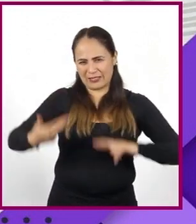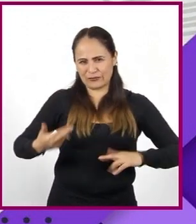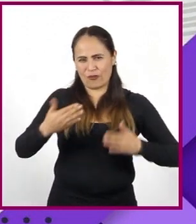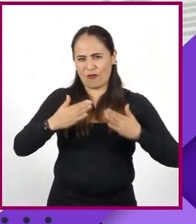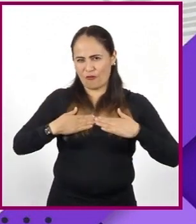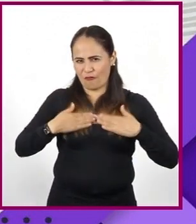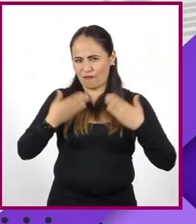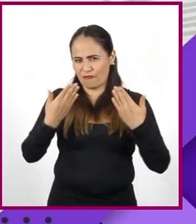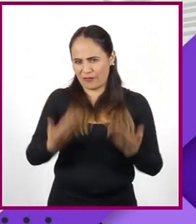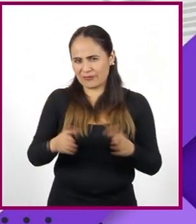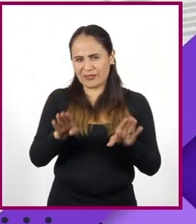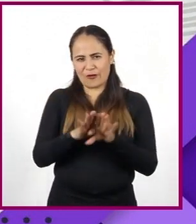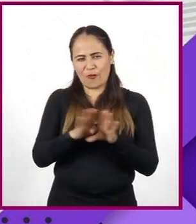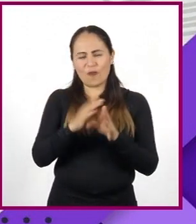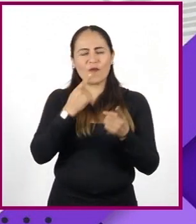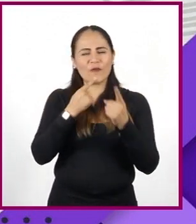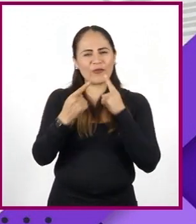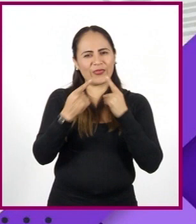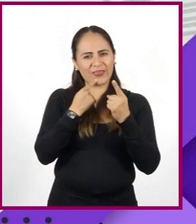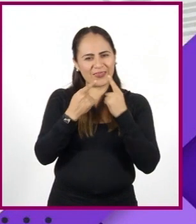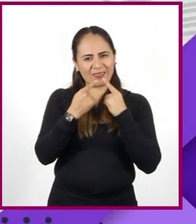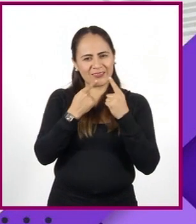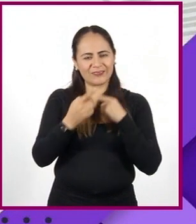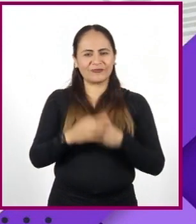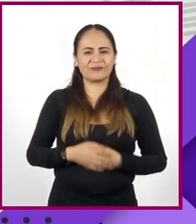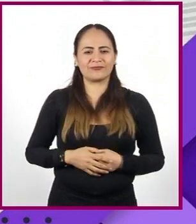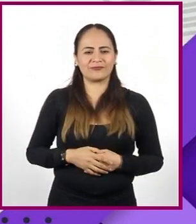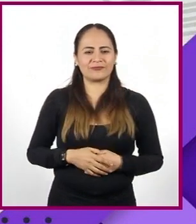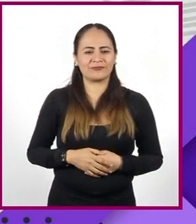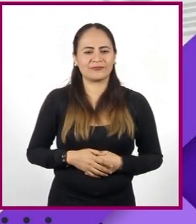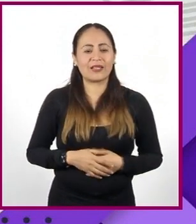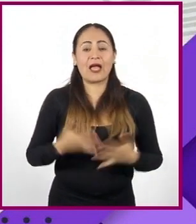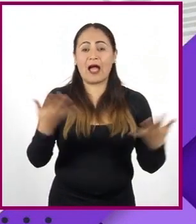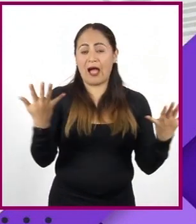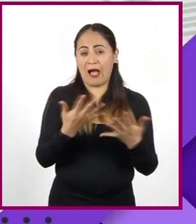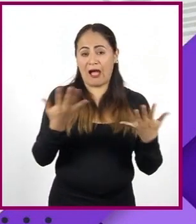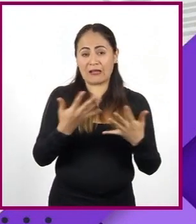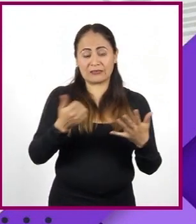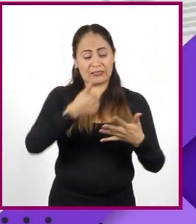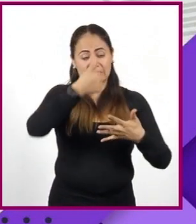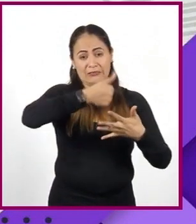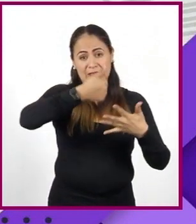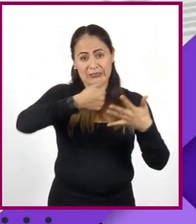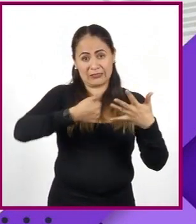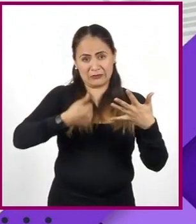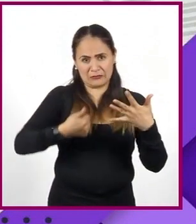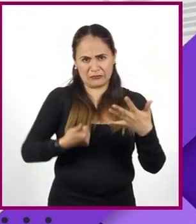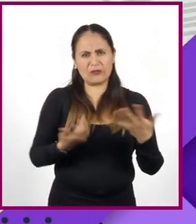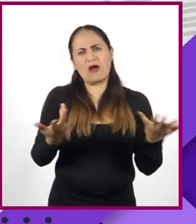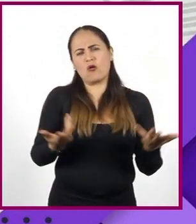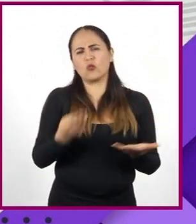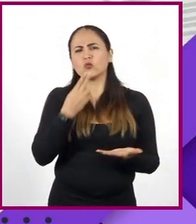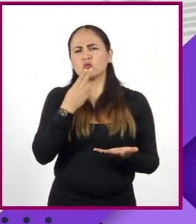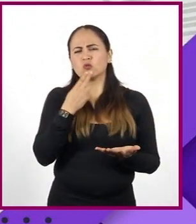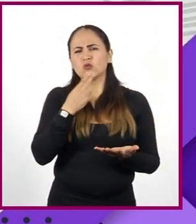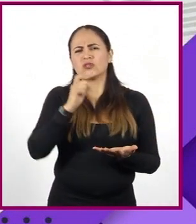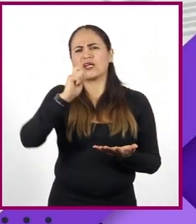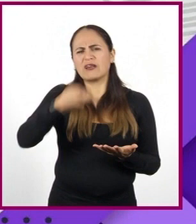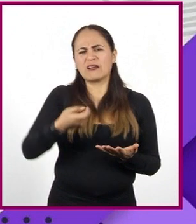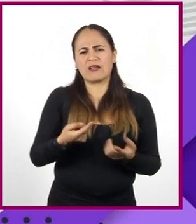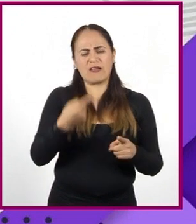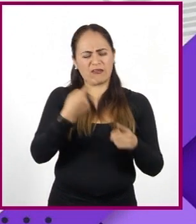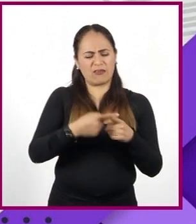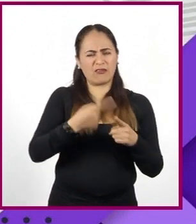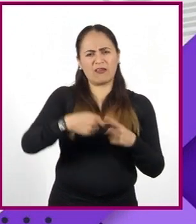confianza mediante el diálogo. En cada acción determinamos qué recursos serían necesarios, quiénes